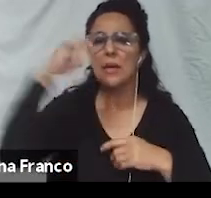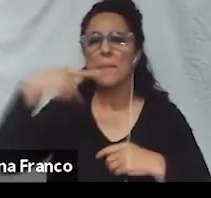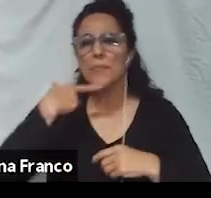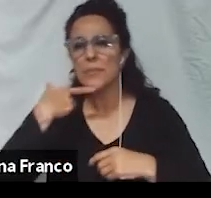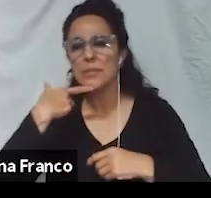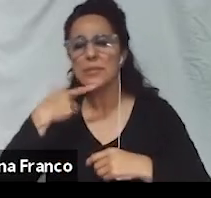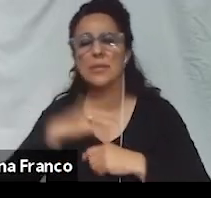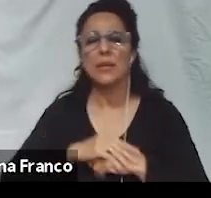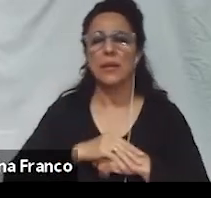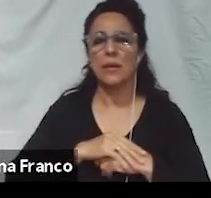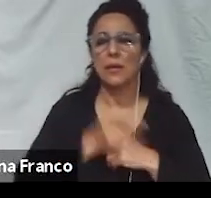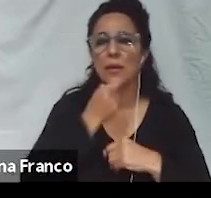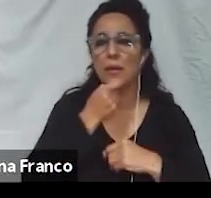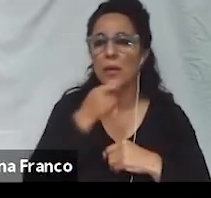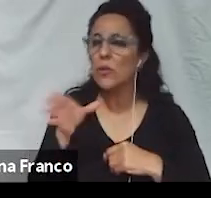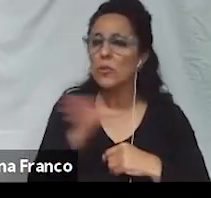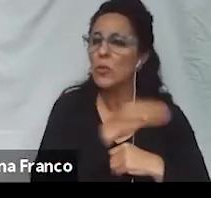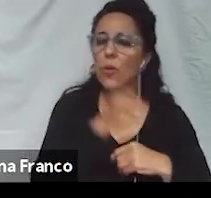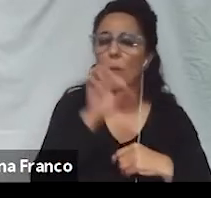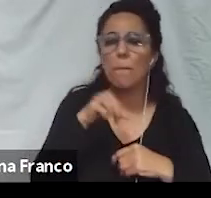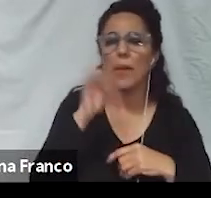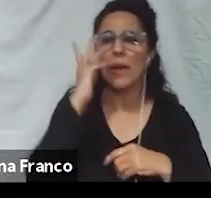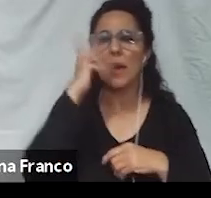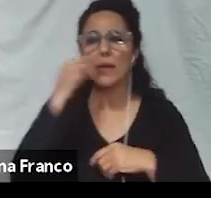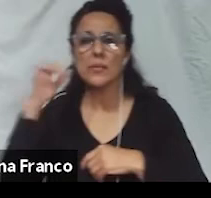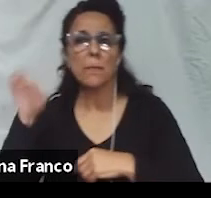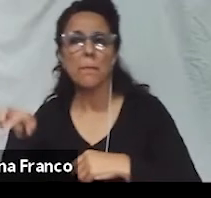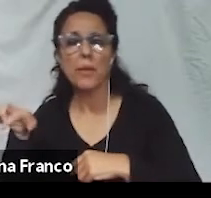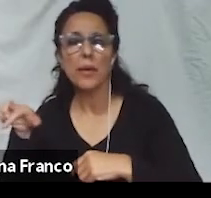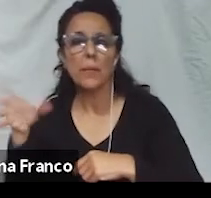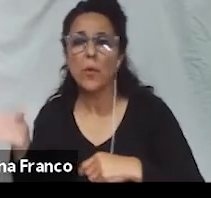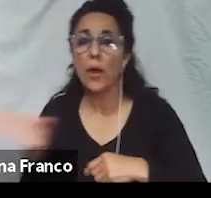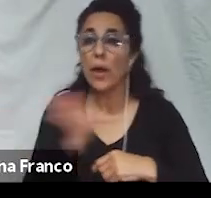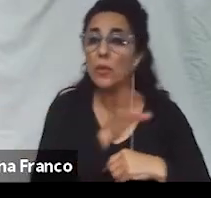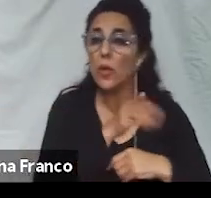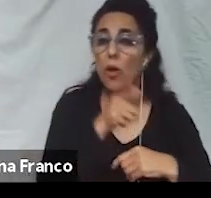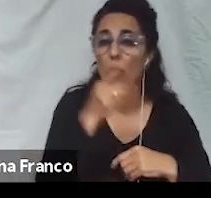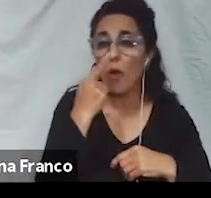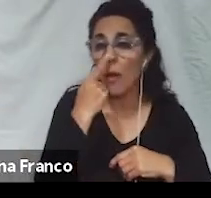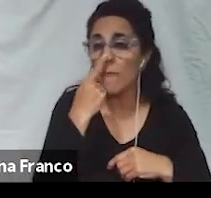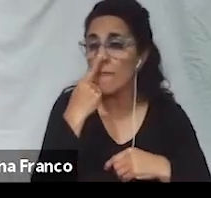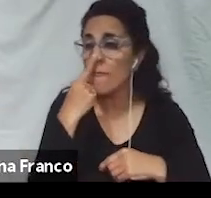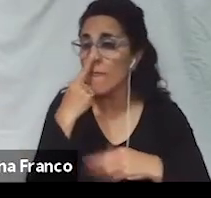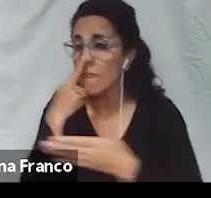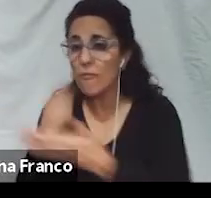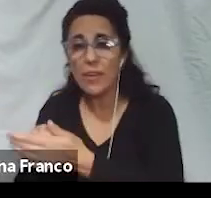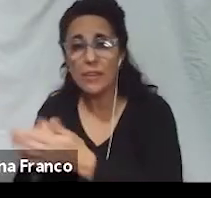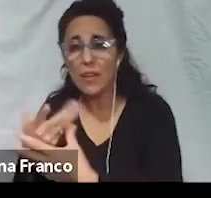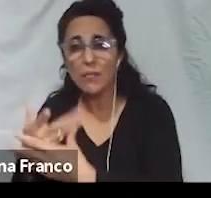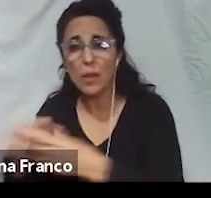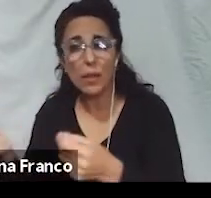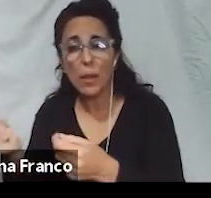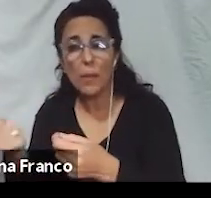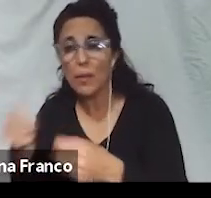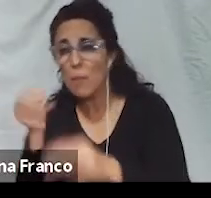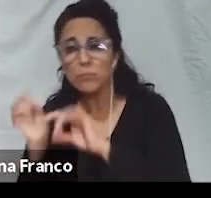CMS, digamos todo esto, qué versión de PHP, porque todo eso al final va a influir en el